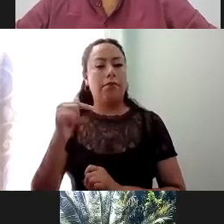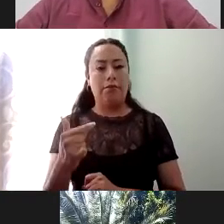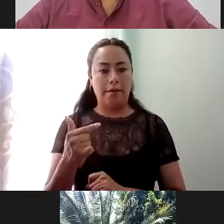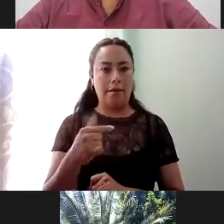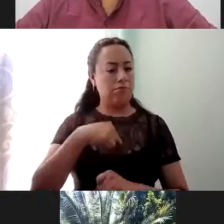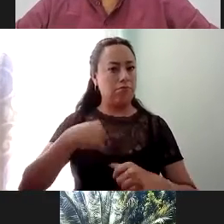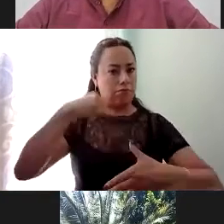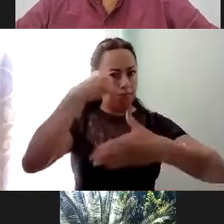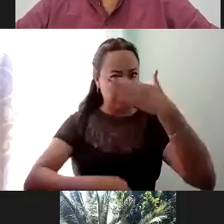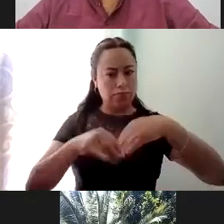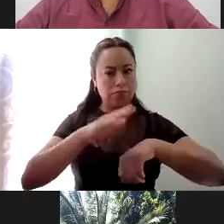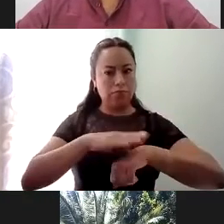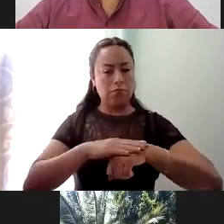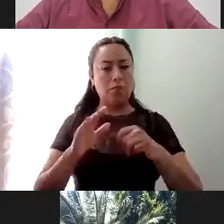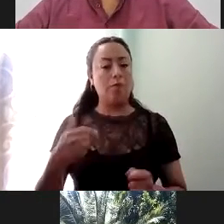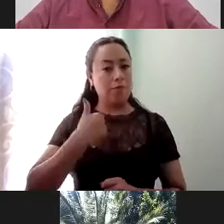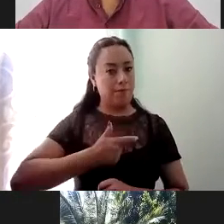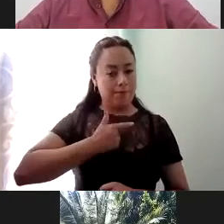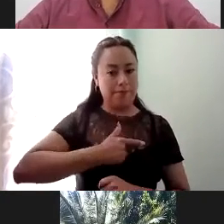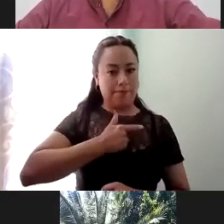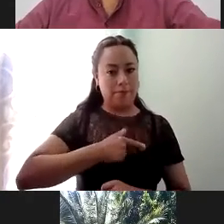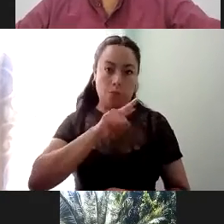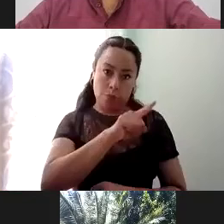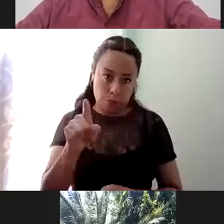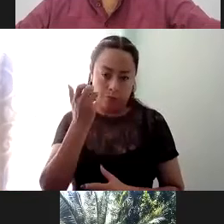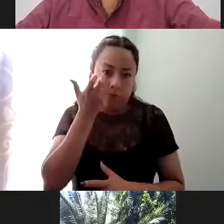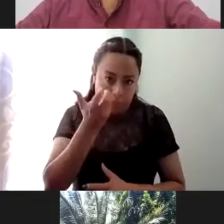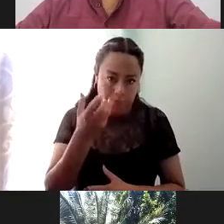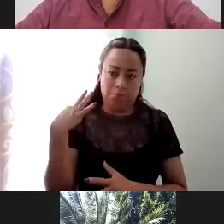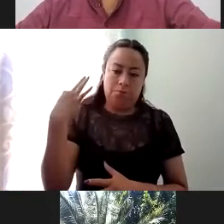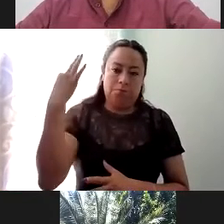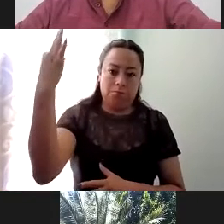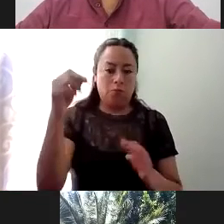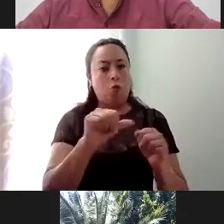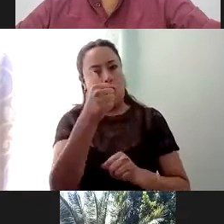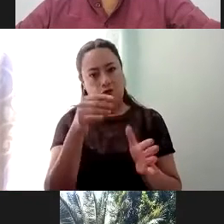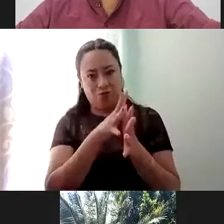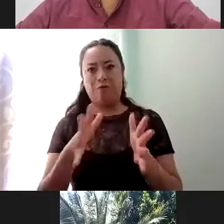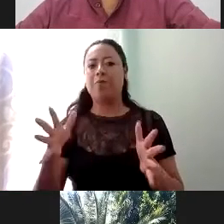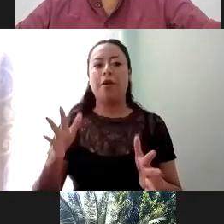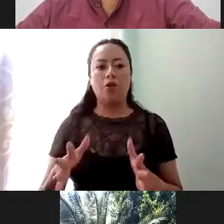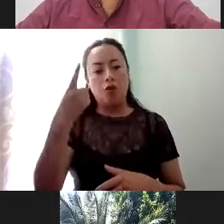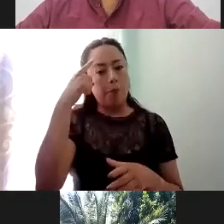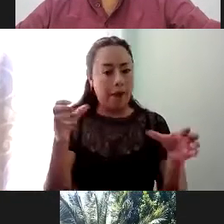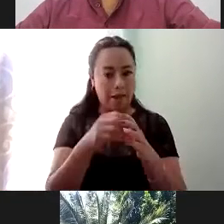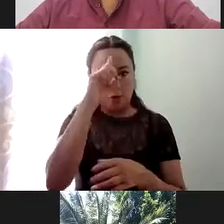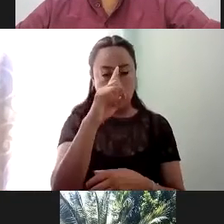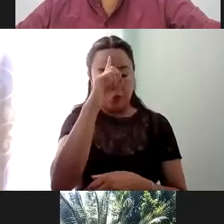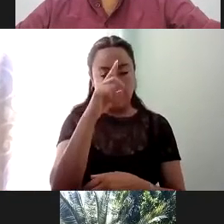acción principales que me gustaría, si es que ustedes tienen a bien designarme por otro nuevo periodo para consejera honoraria de la Comisión de